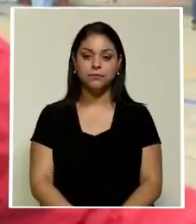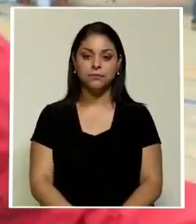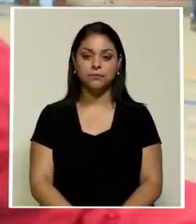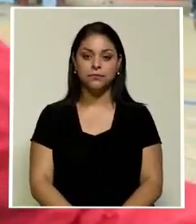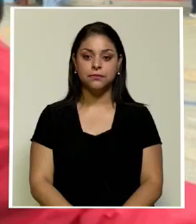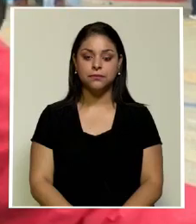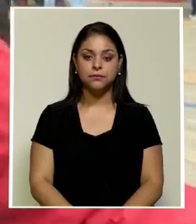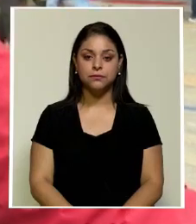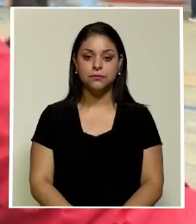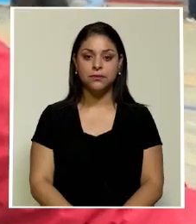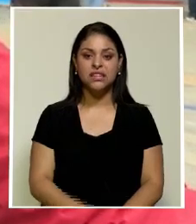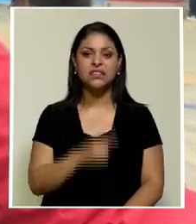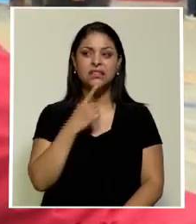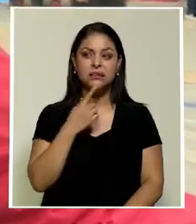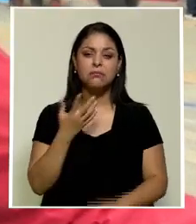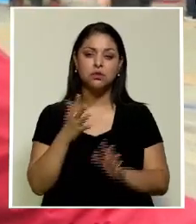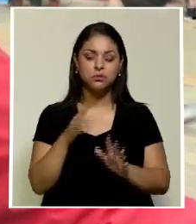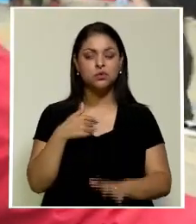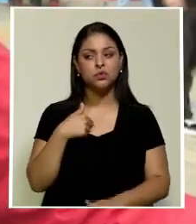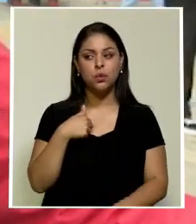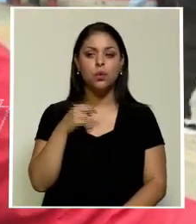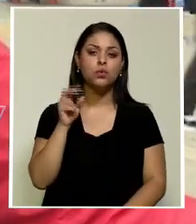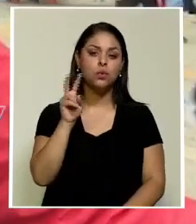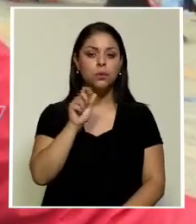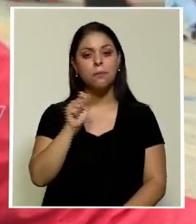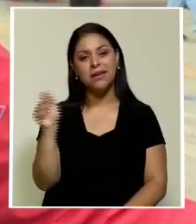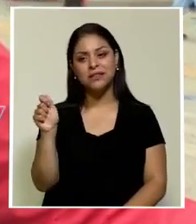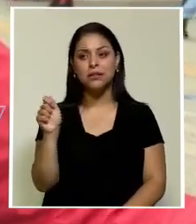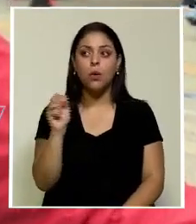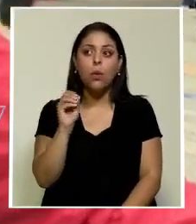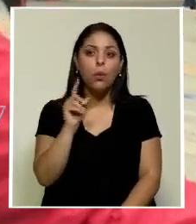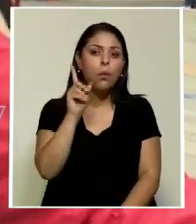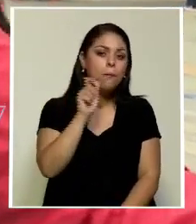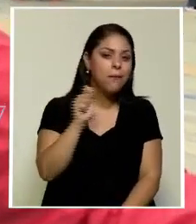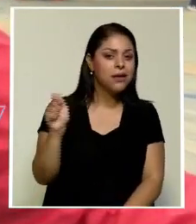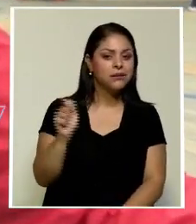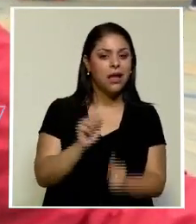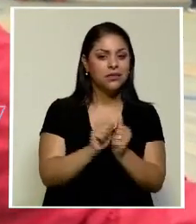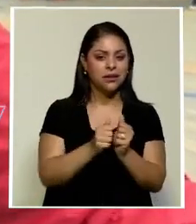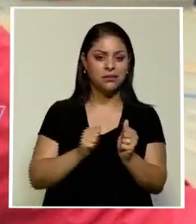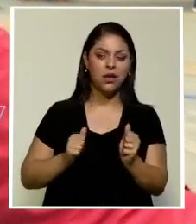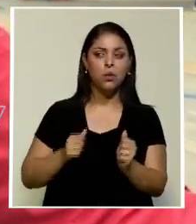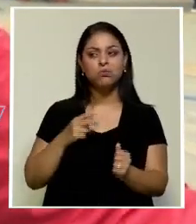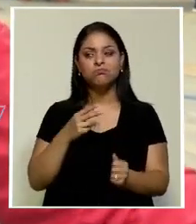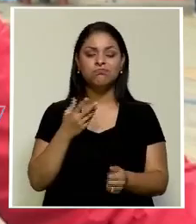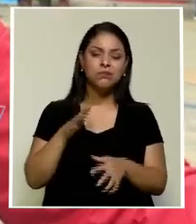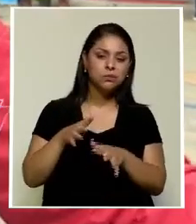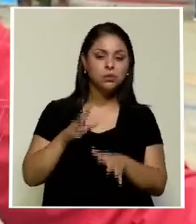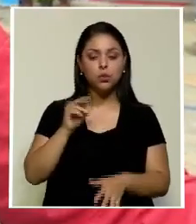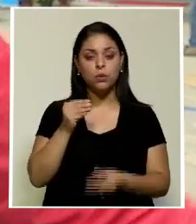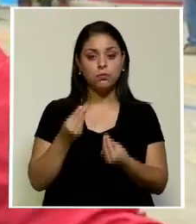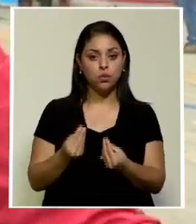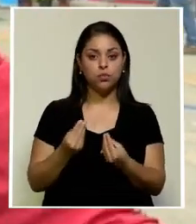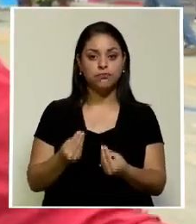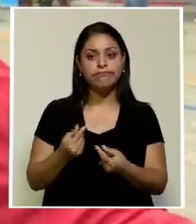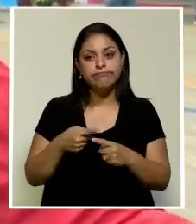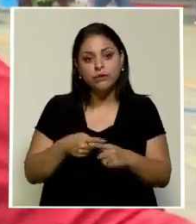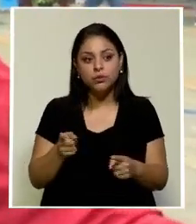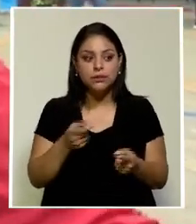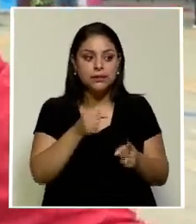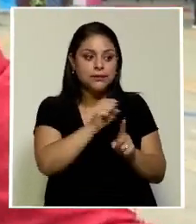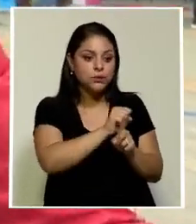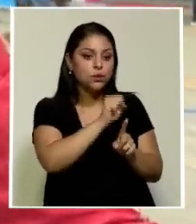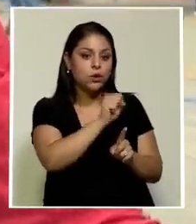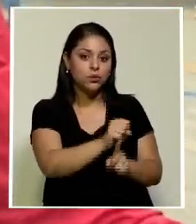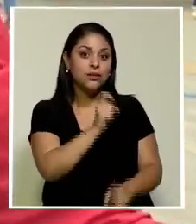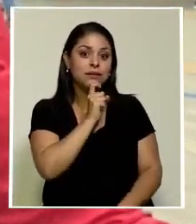mucho, 2 meses de atraso o tal vez solo un mes, ¿verdad? Tampoco es tanto. Pero como está la situación sí es difícil, tal vez